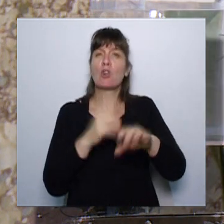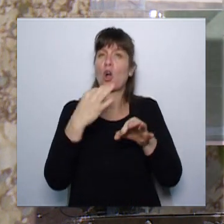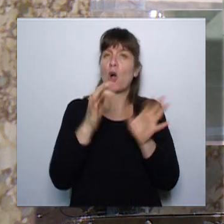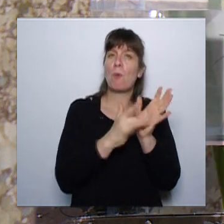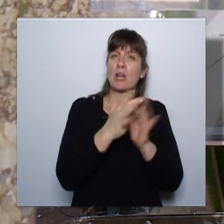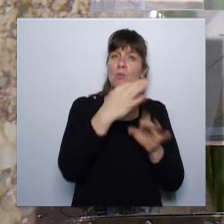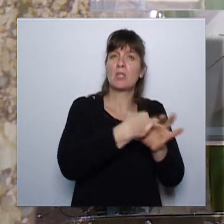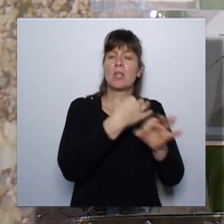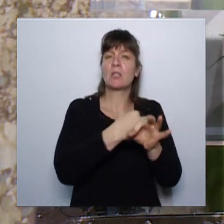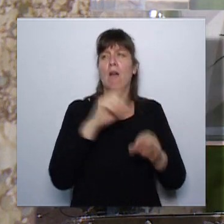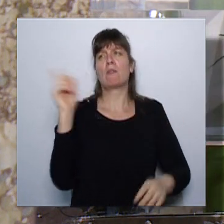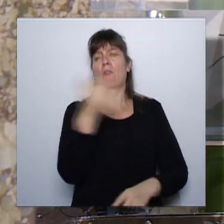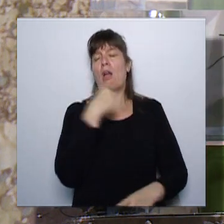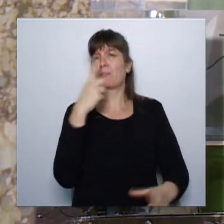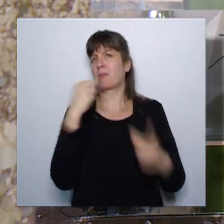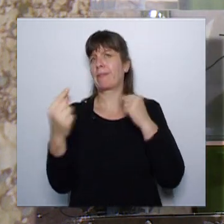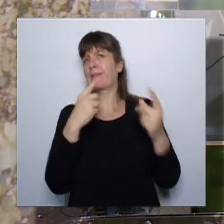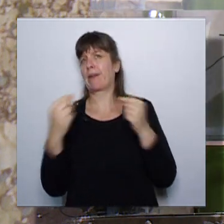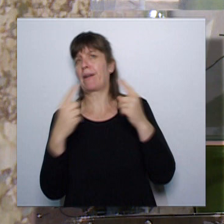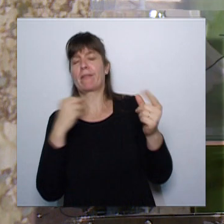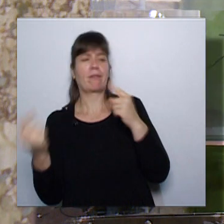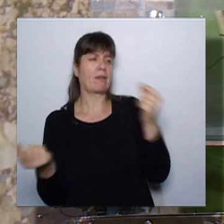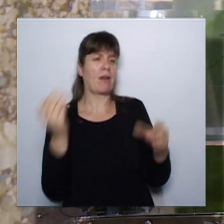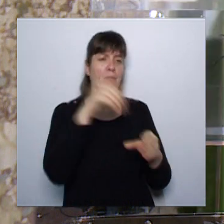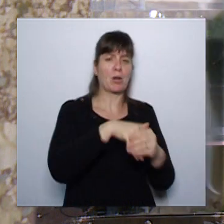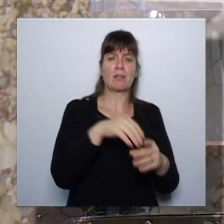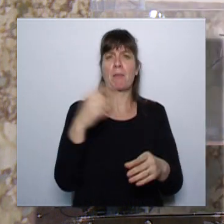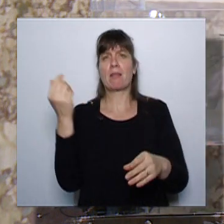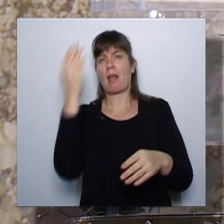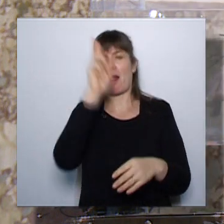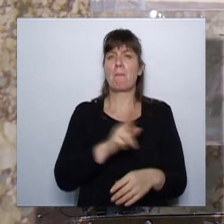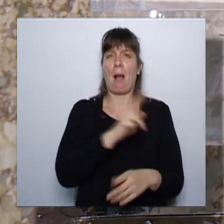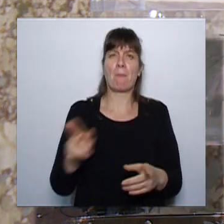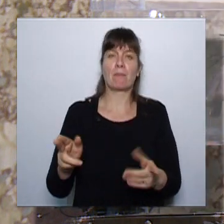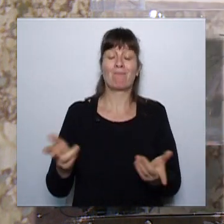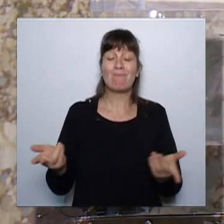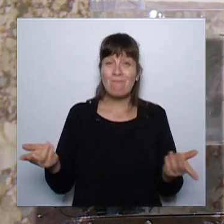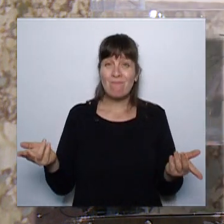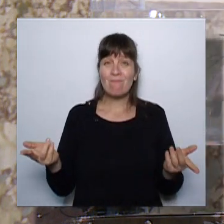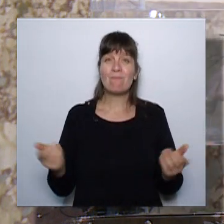jesús ahí empiezan todos a decir se mete en lo que no debe hacer lo que no quiere